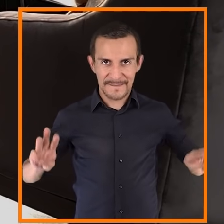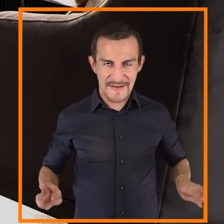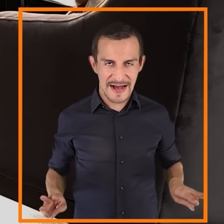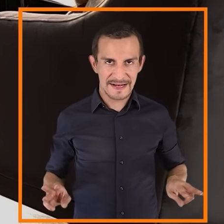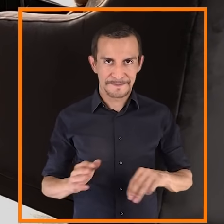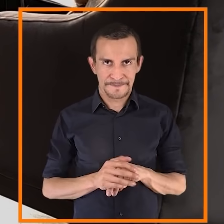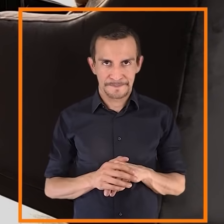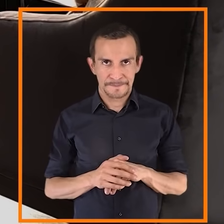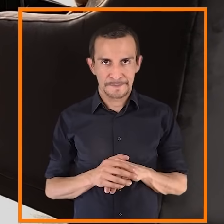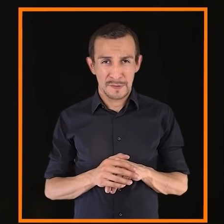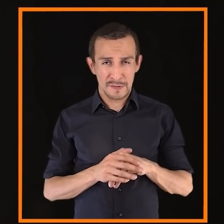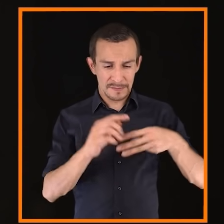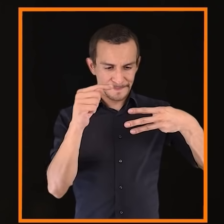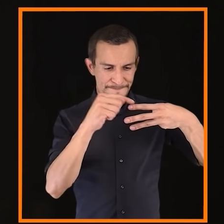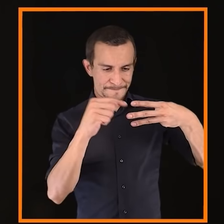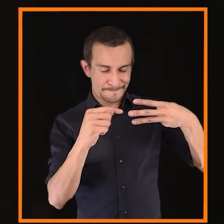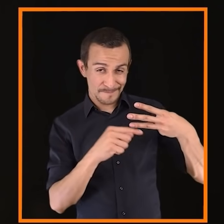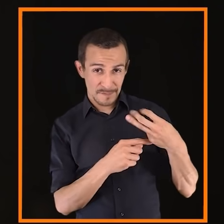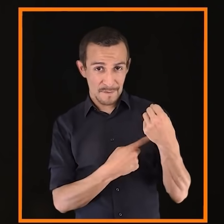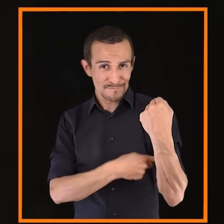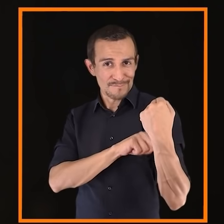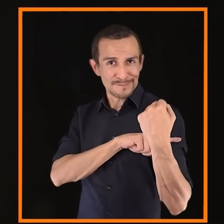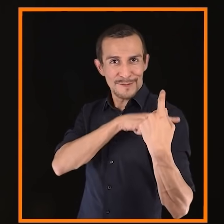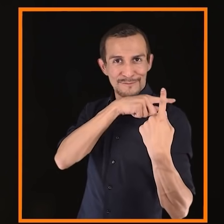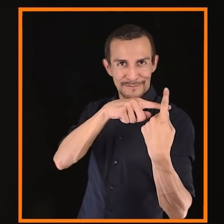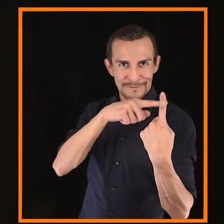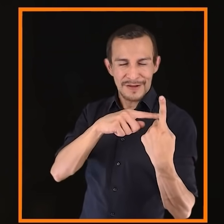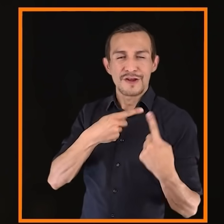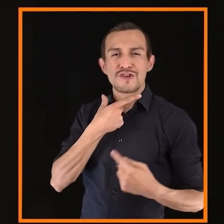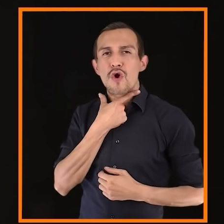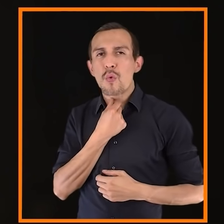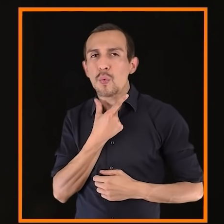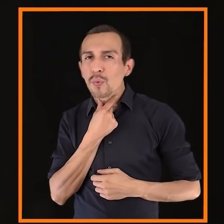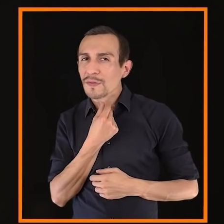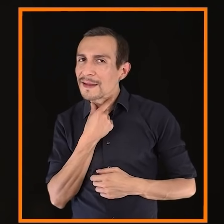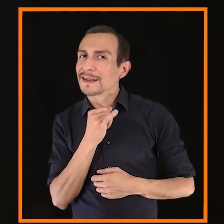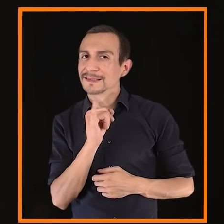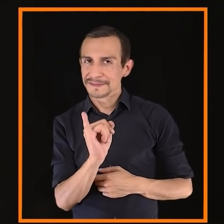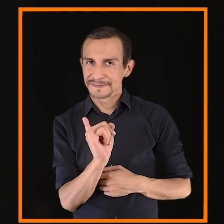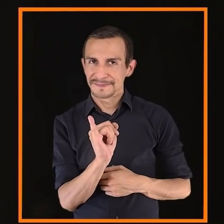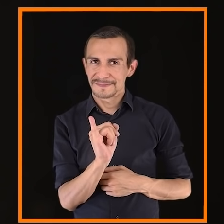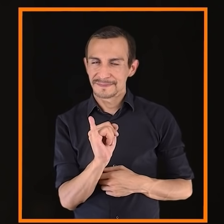¿ya? Junto con todas estas fortalezas, nos gustaría